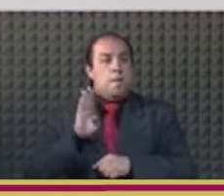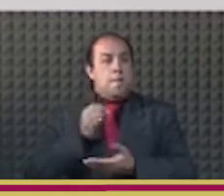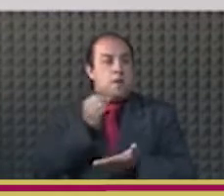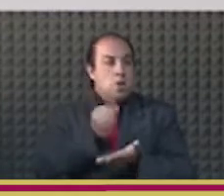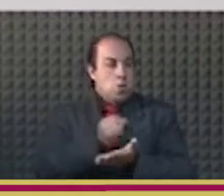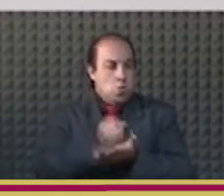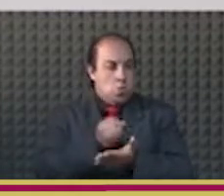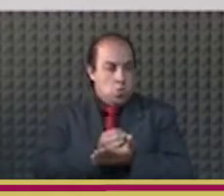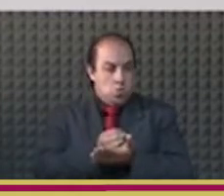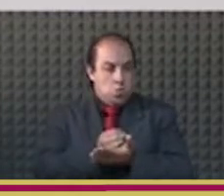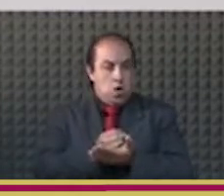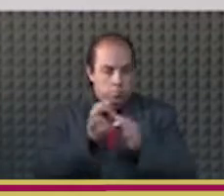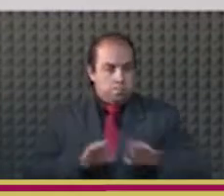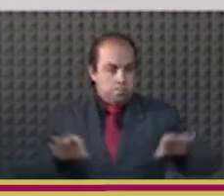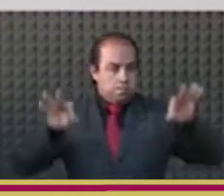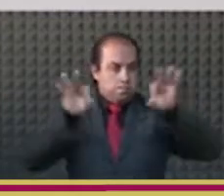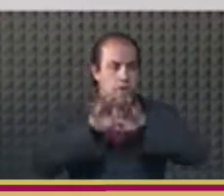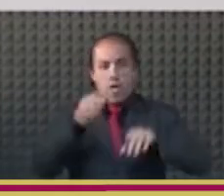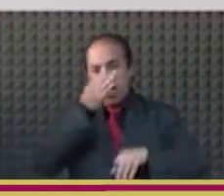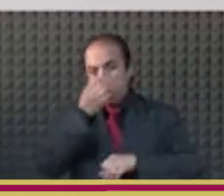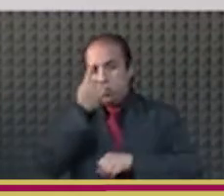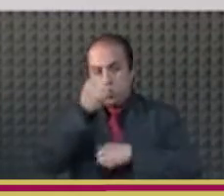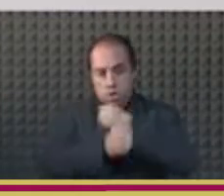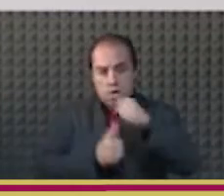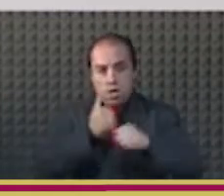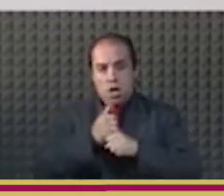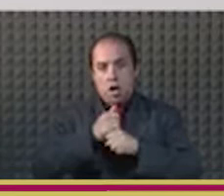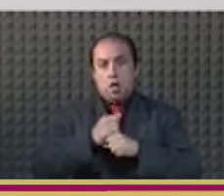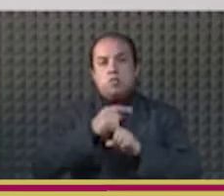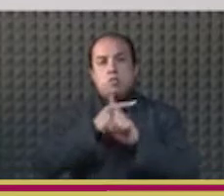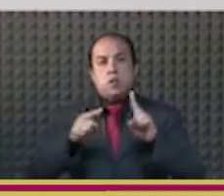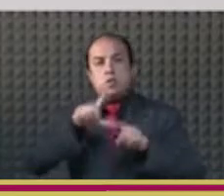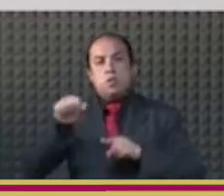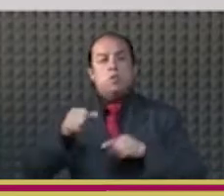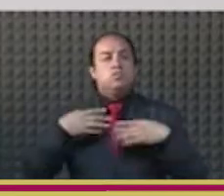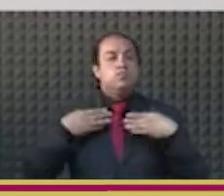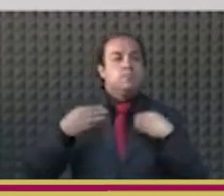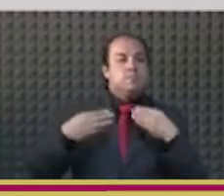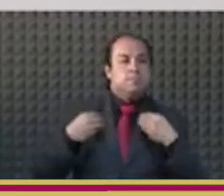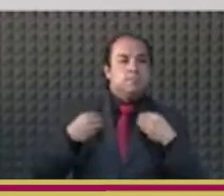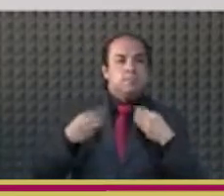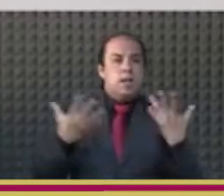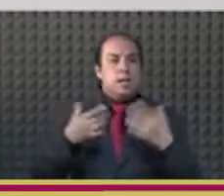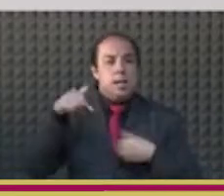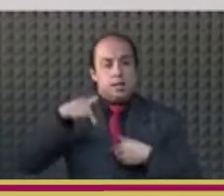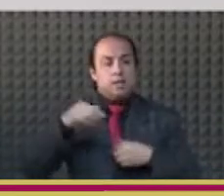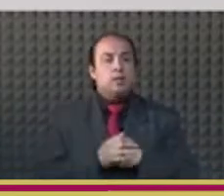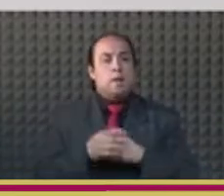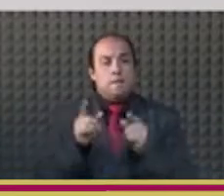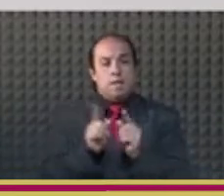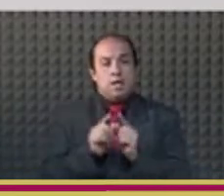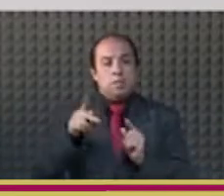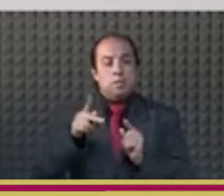iztacalquenses, a casi año y medio de pandemia, realizar en nuestra pequeña pero gran alcaldía